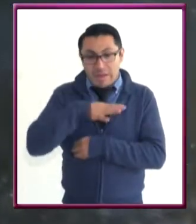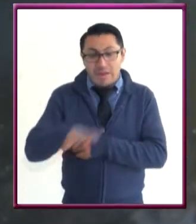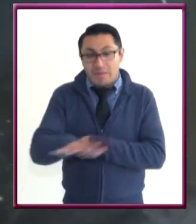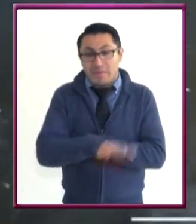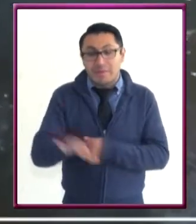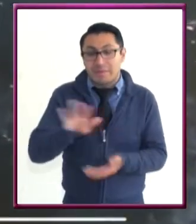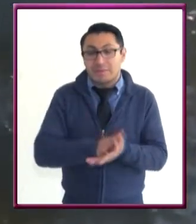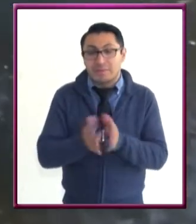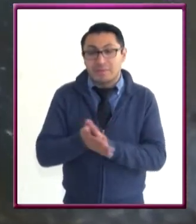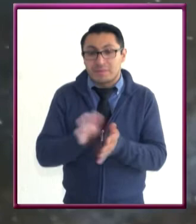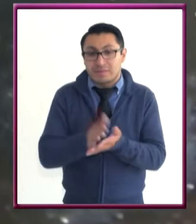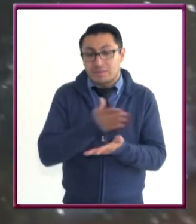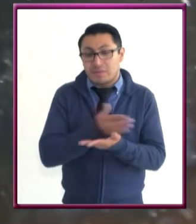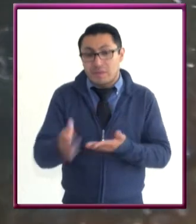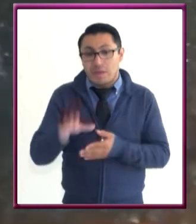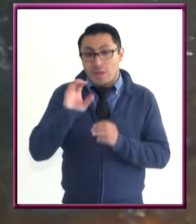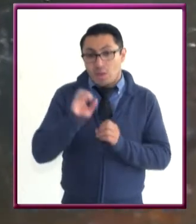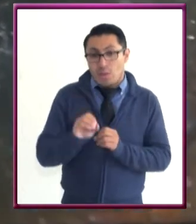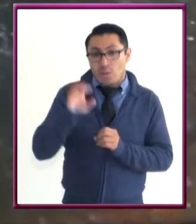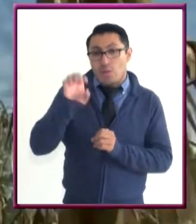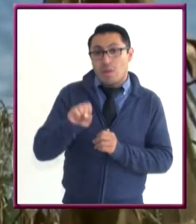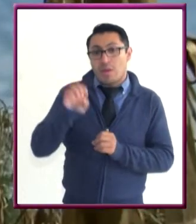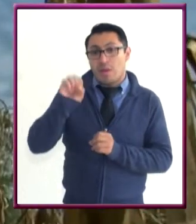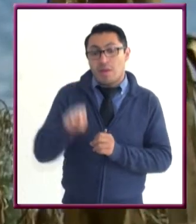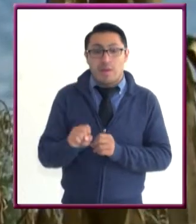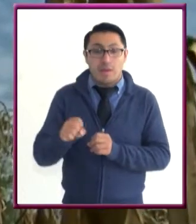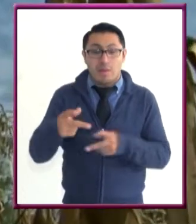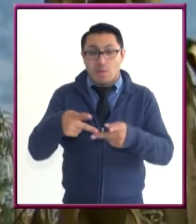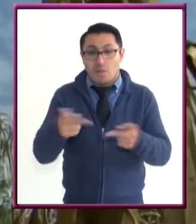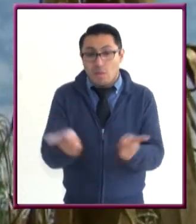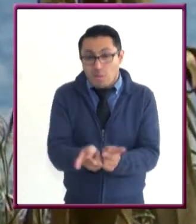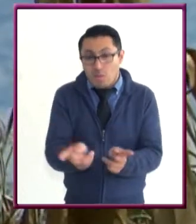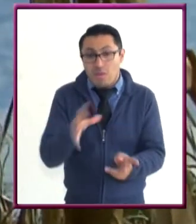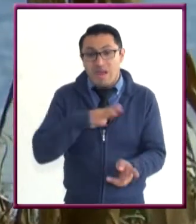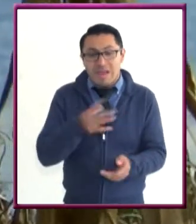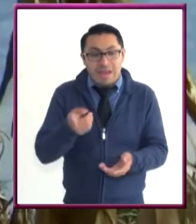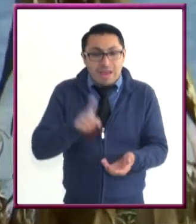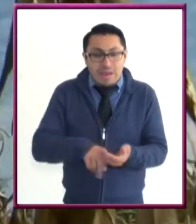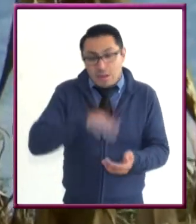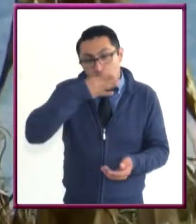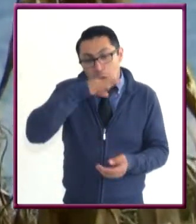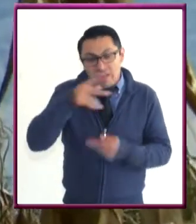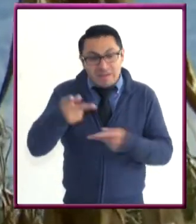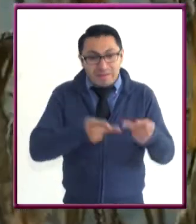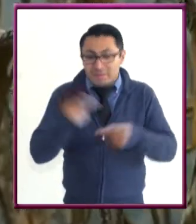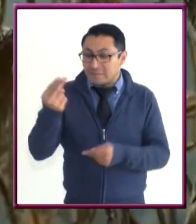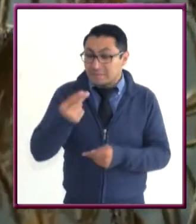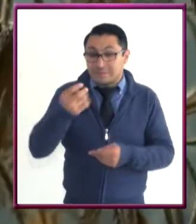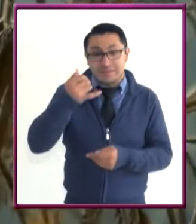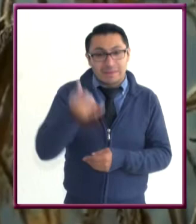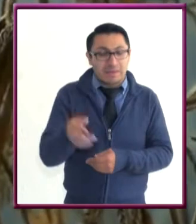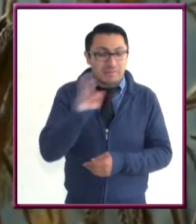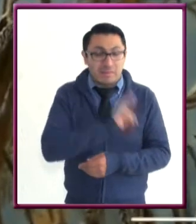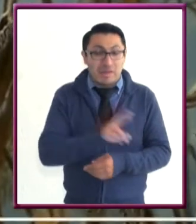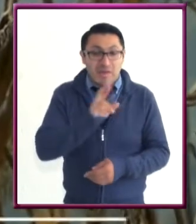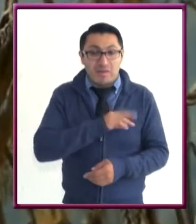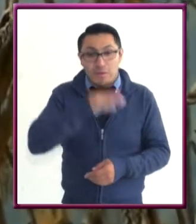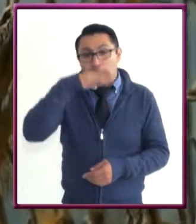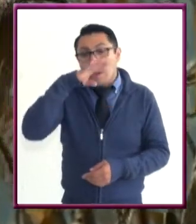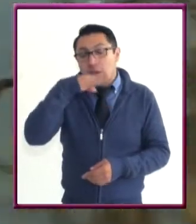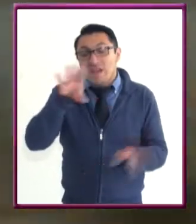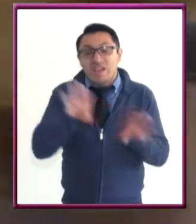como base las tortillas o los 600 platillos que se producen con nuestro maíz y particularmente el maíz